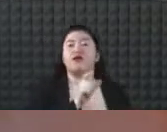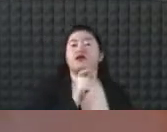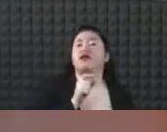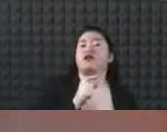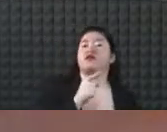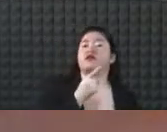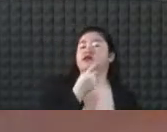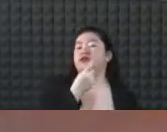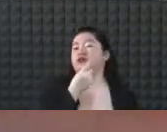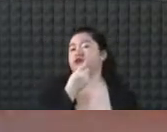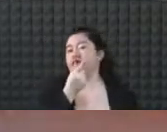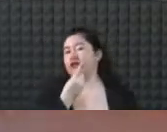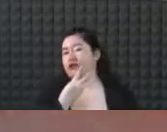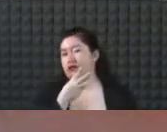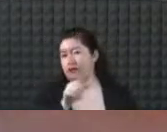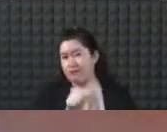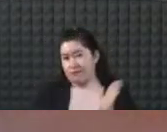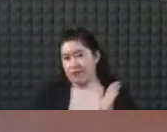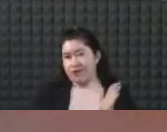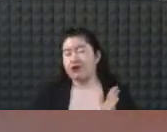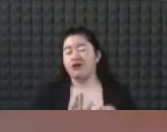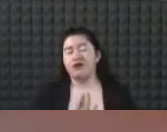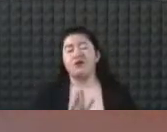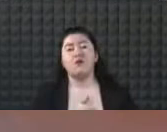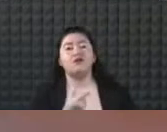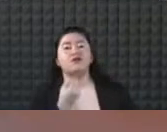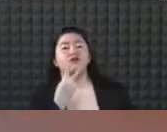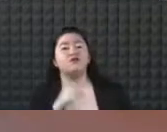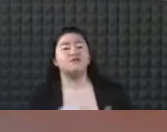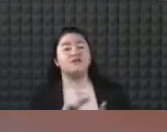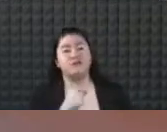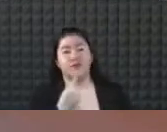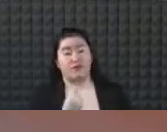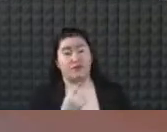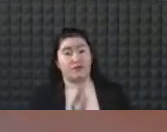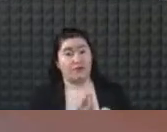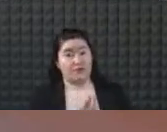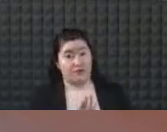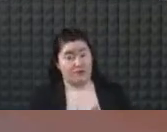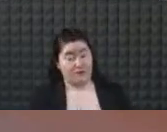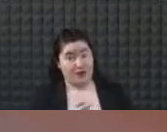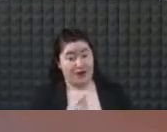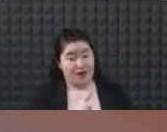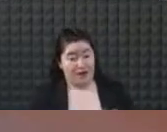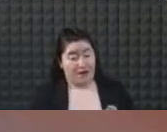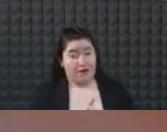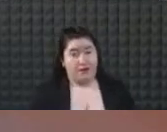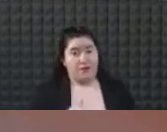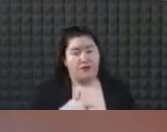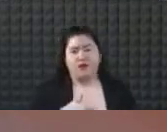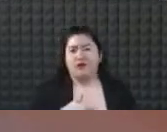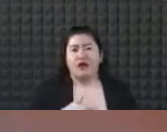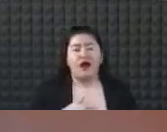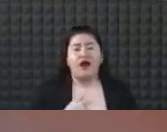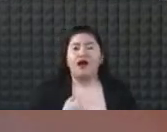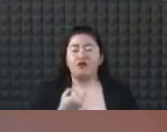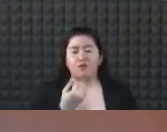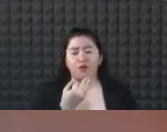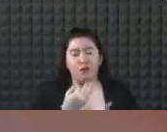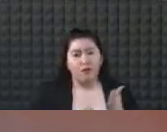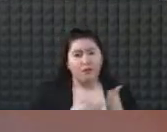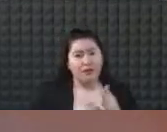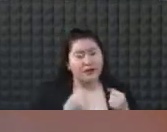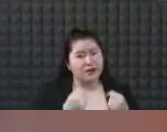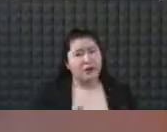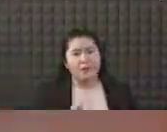El 46% de los encuestados considera a la policía local como algo o muy efectiva. Se trata del